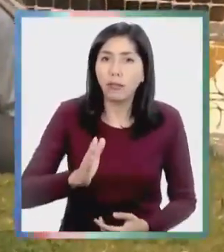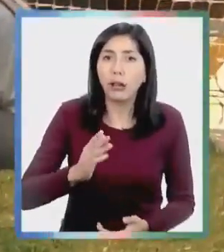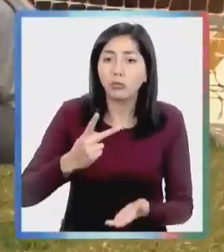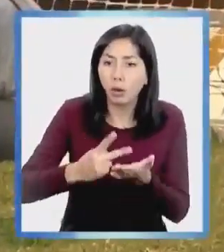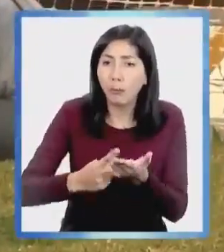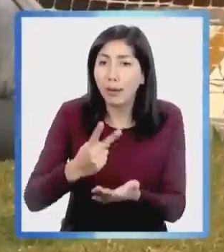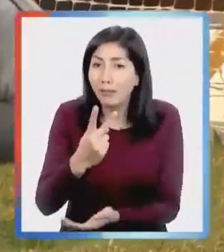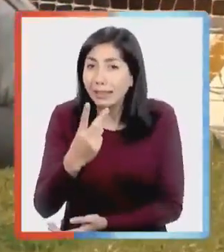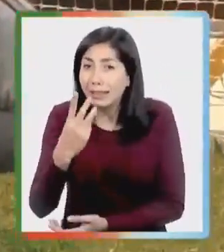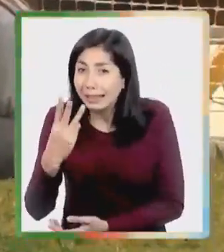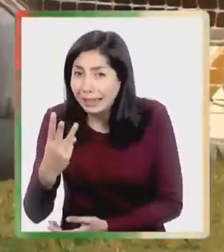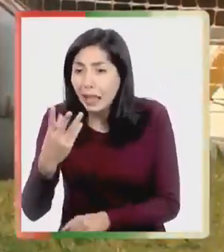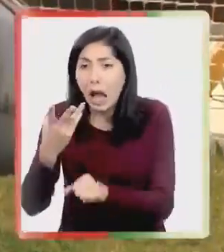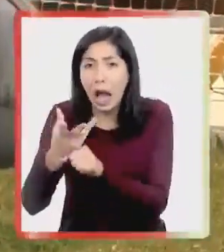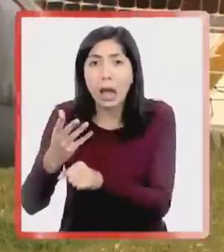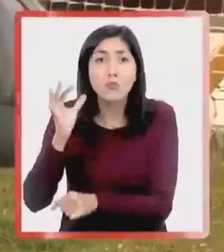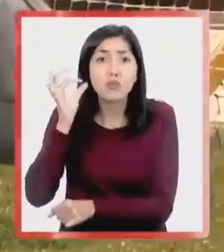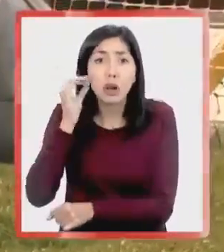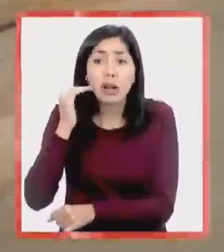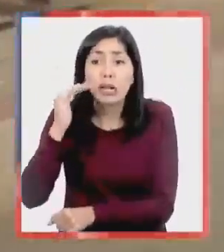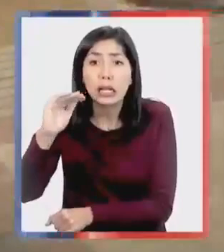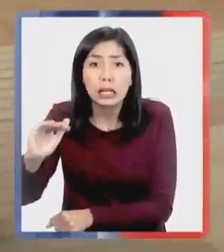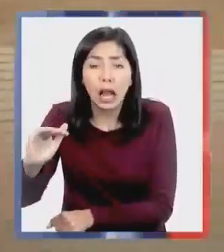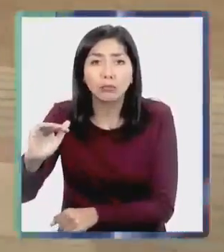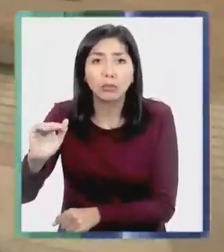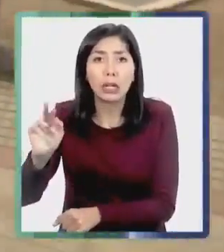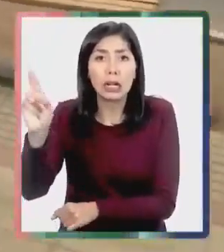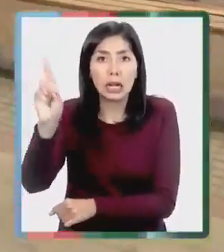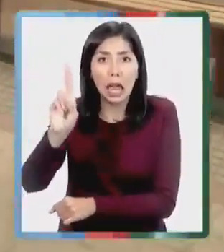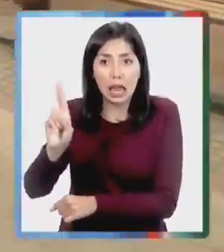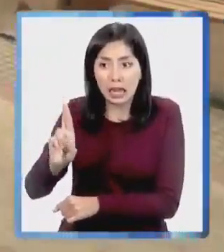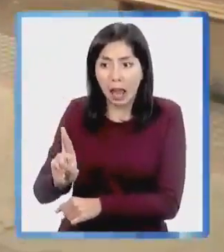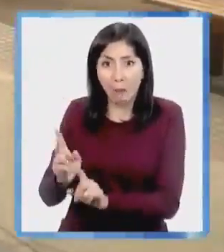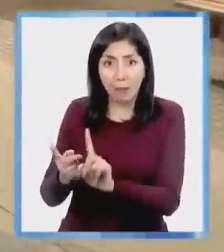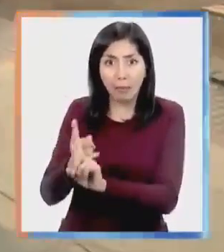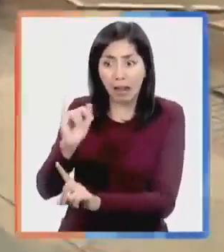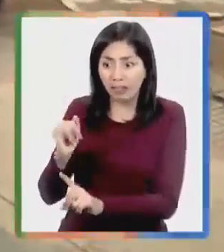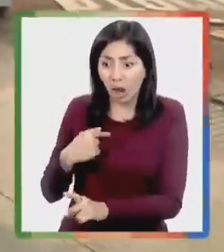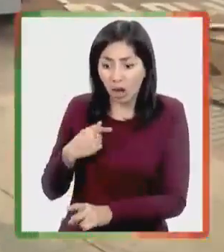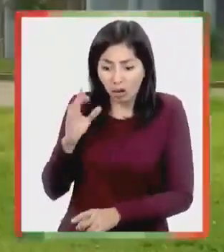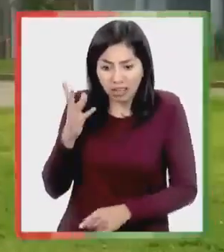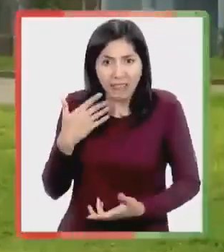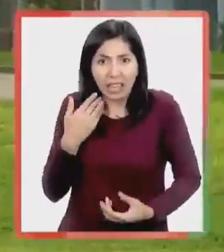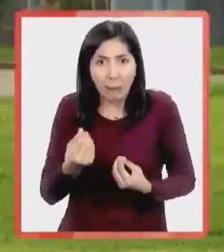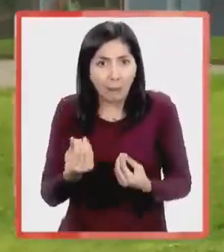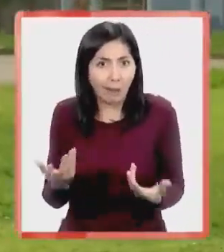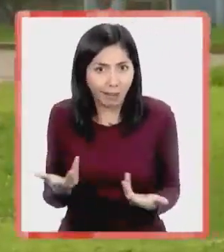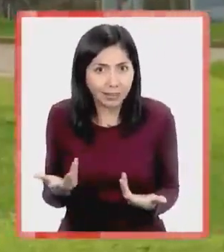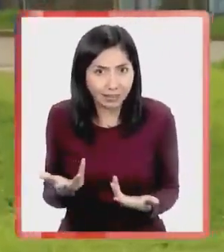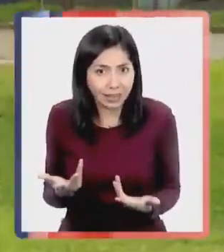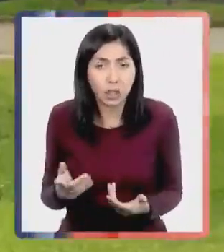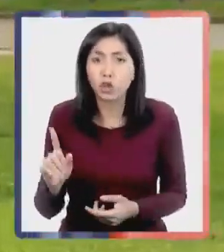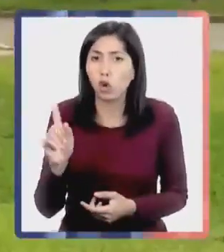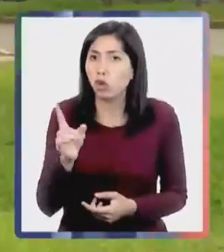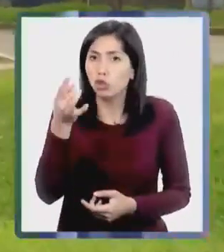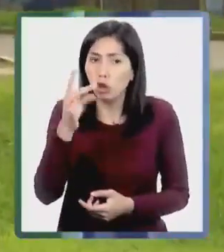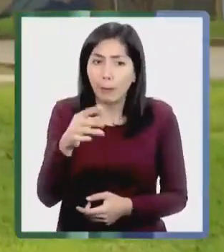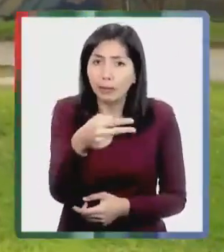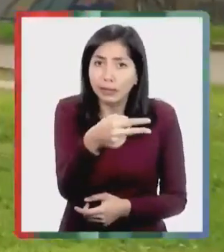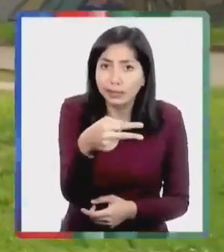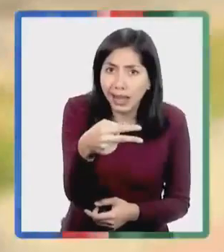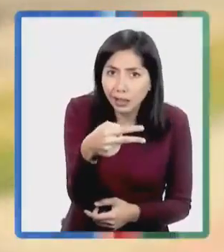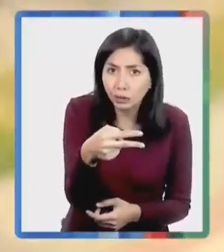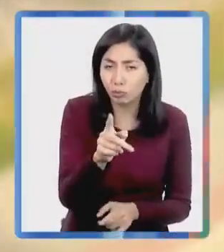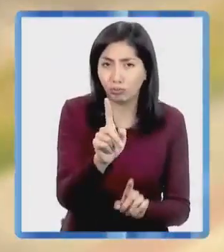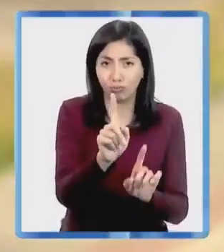chica tiene su menstruación y no sabe lo que le está pasando, porque a veces hablamos sexualidad y nos imaginamos sexo, ¿cierto? Coito, pero la sexualidad es tanto más amplia y pasa por cosas